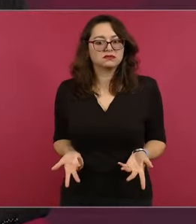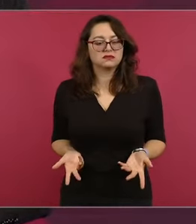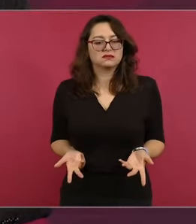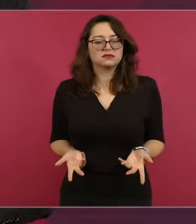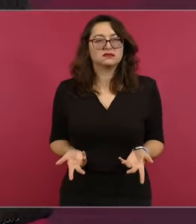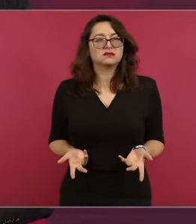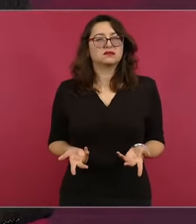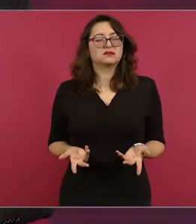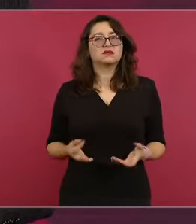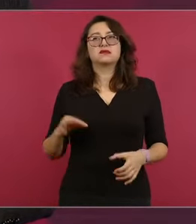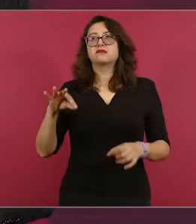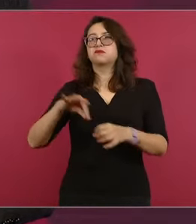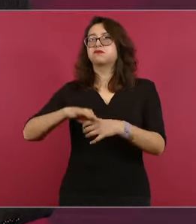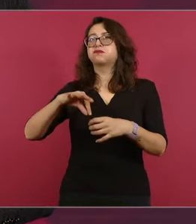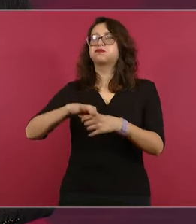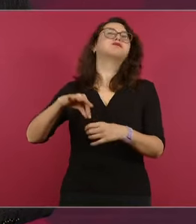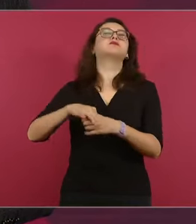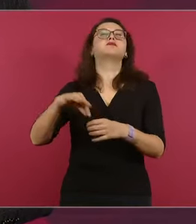Ganó con